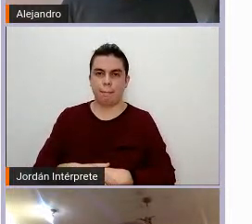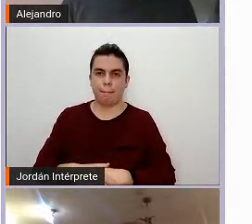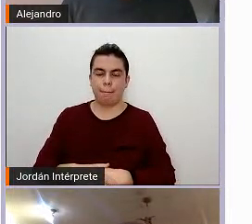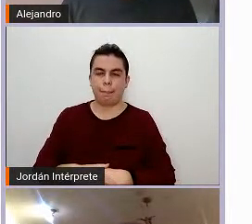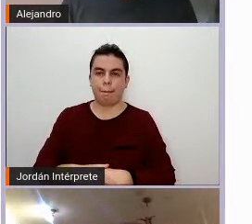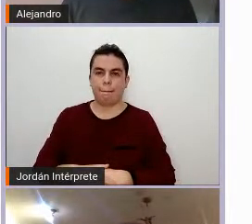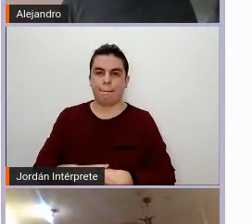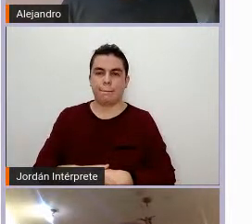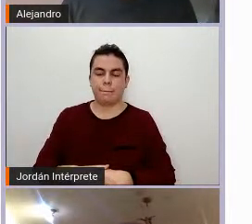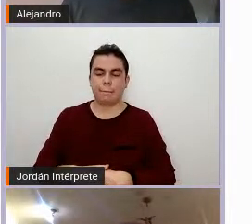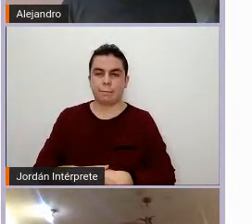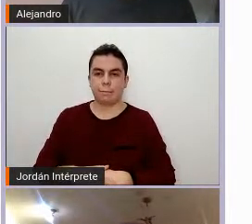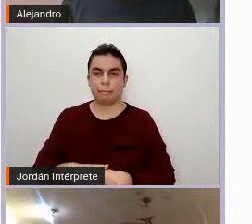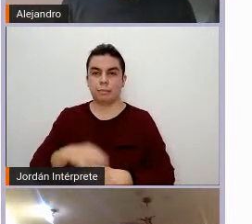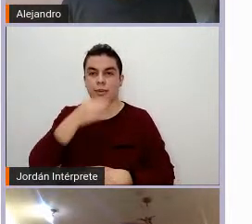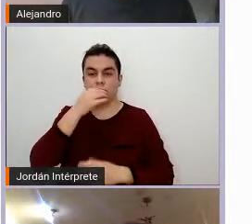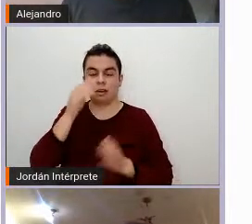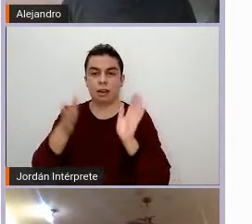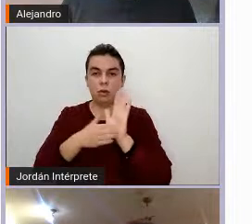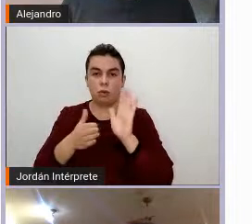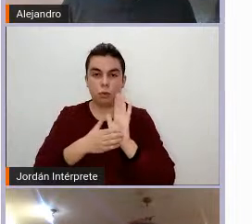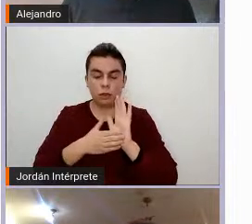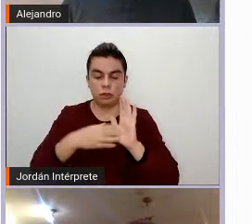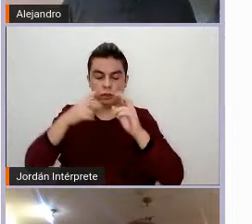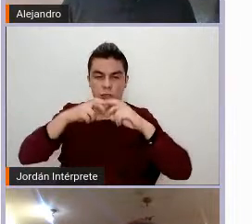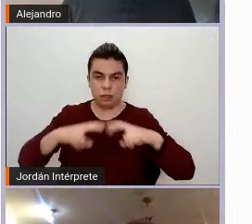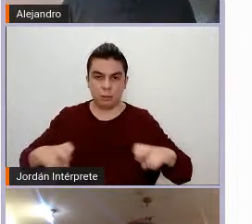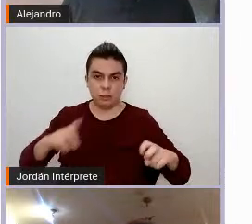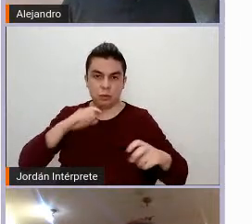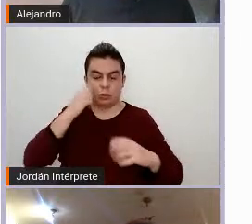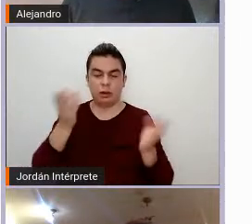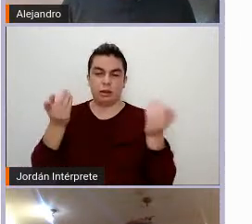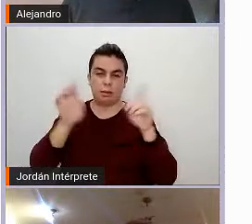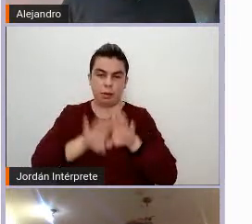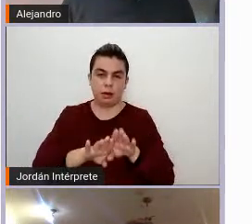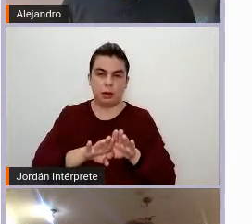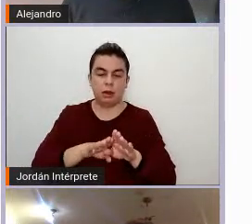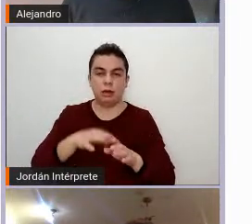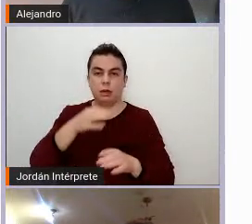ha planteado la tesis de que Violeta Parra fue capaz de traducir